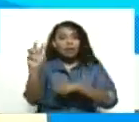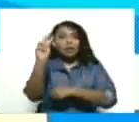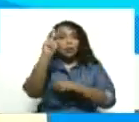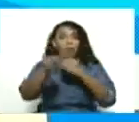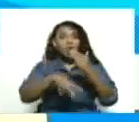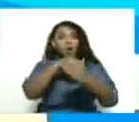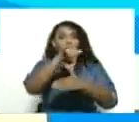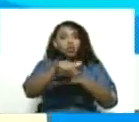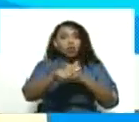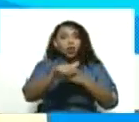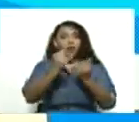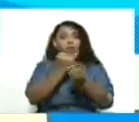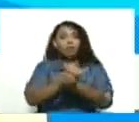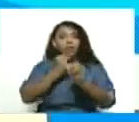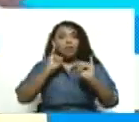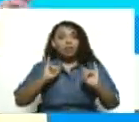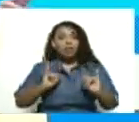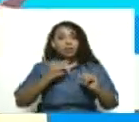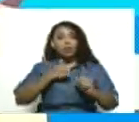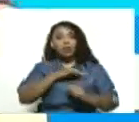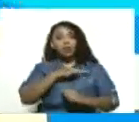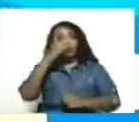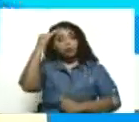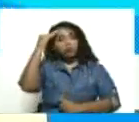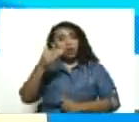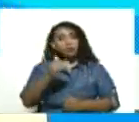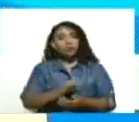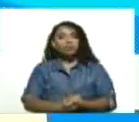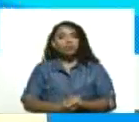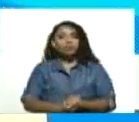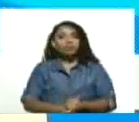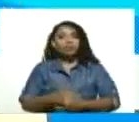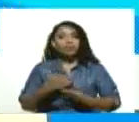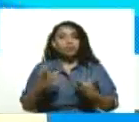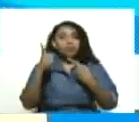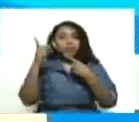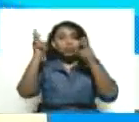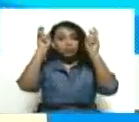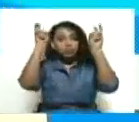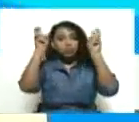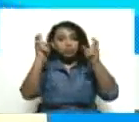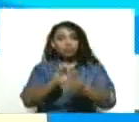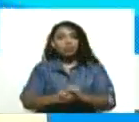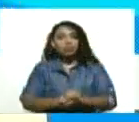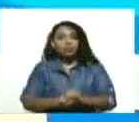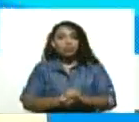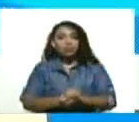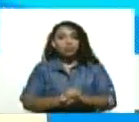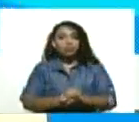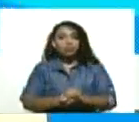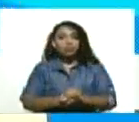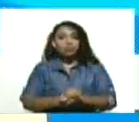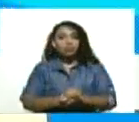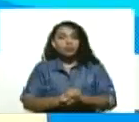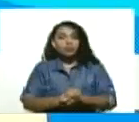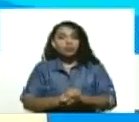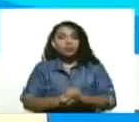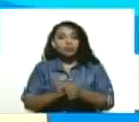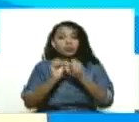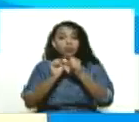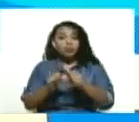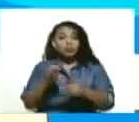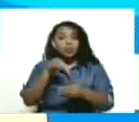proyecto de la segunda independencia de nuestro continente y y en ese aspecto la lo que ha